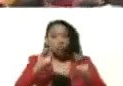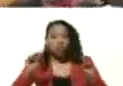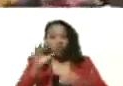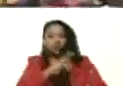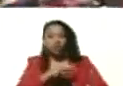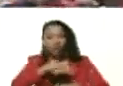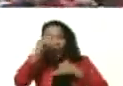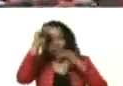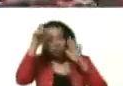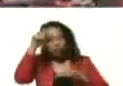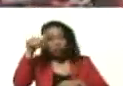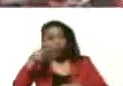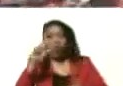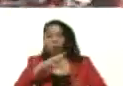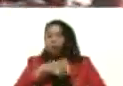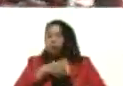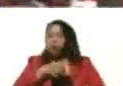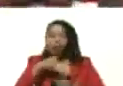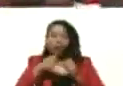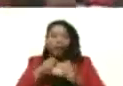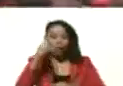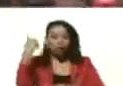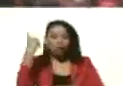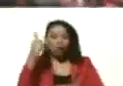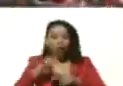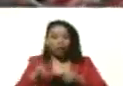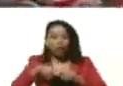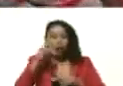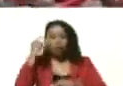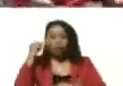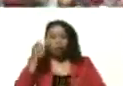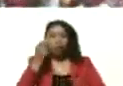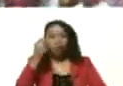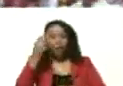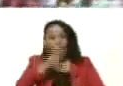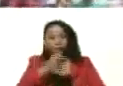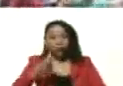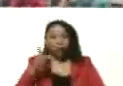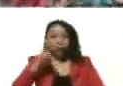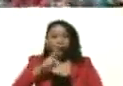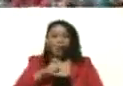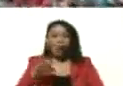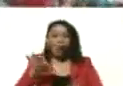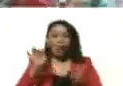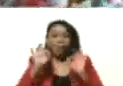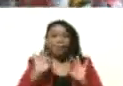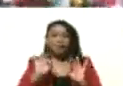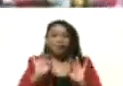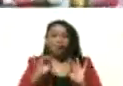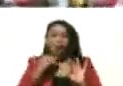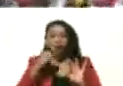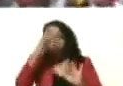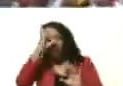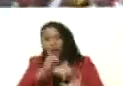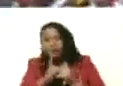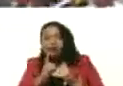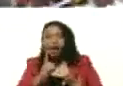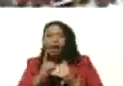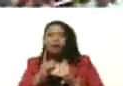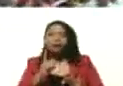atención de nuestro pueblo. No puede quedar ni un solo niño, ninguna persona con necesidades especiales, con capacidades